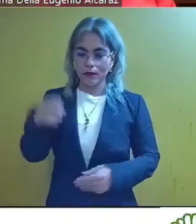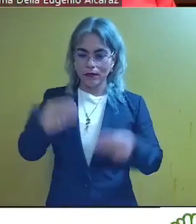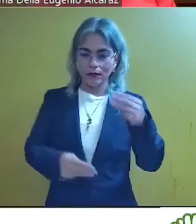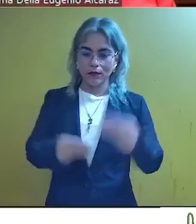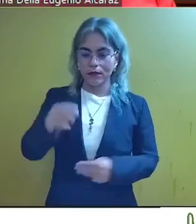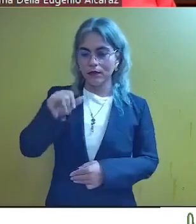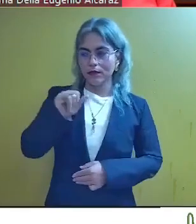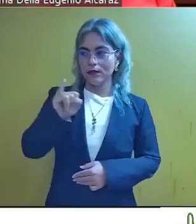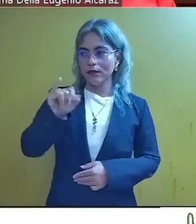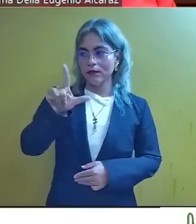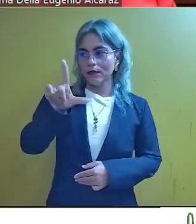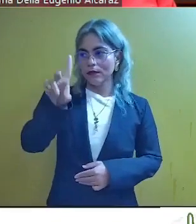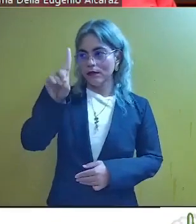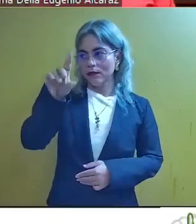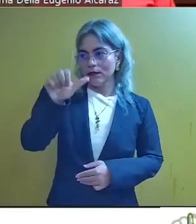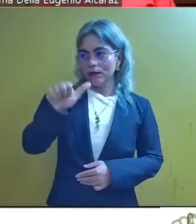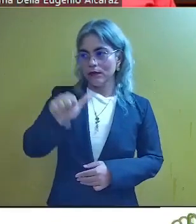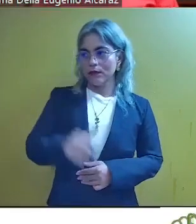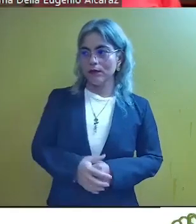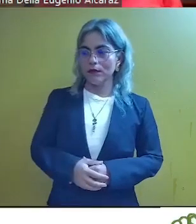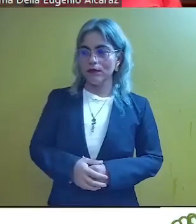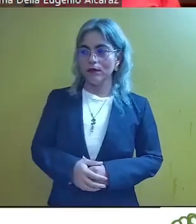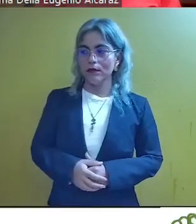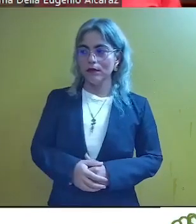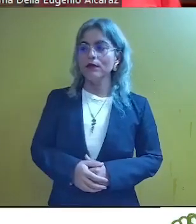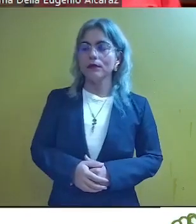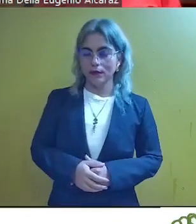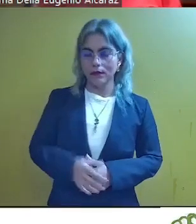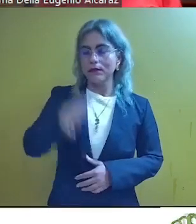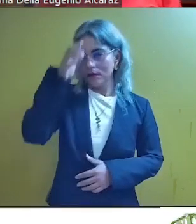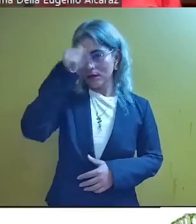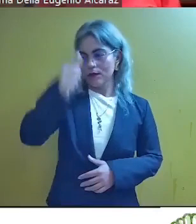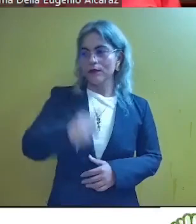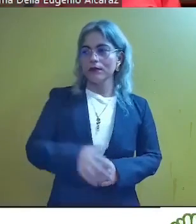Gracias, magistrada. Magistrada A Ilsa favor del Orilla. proyecto.